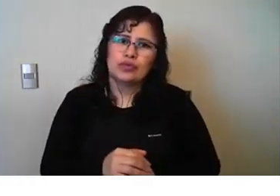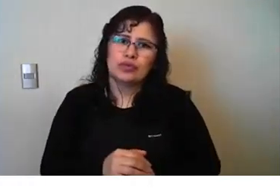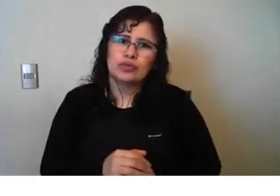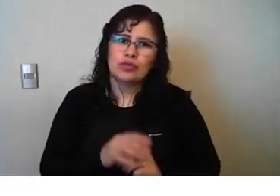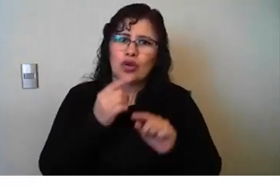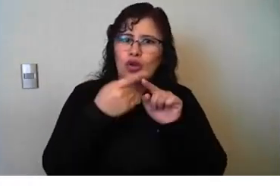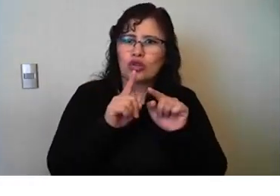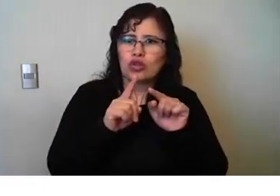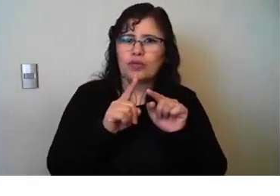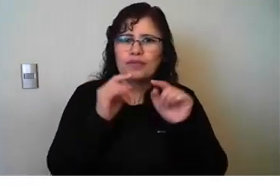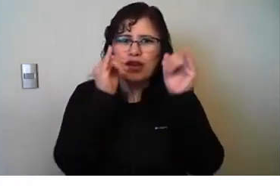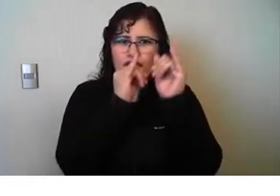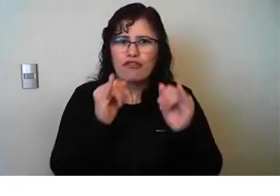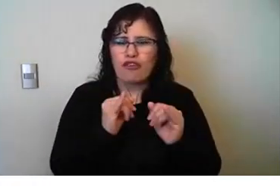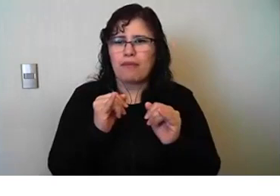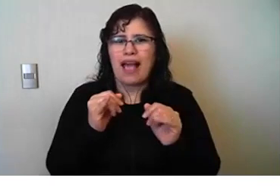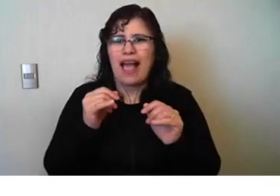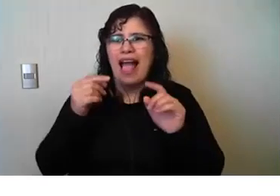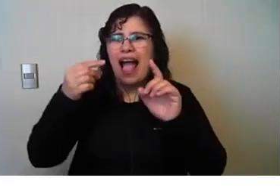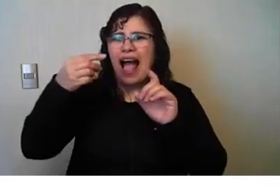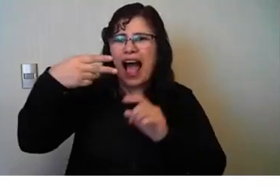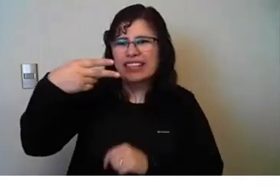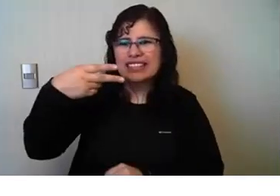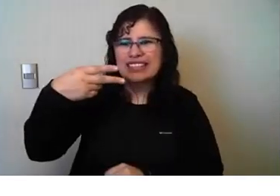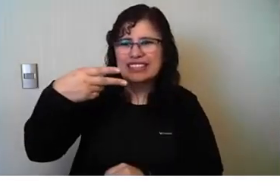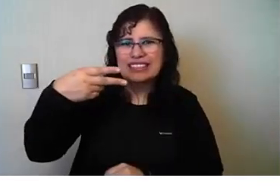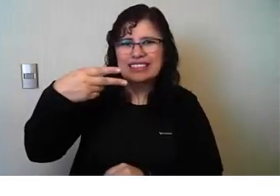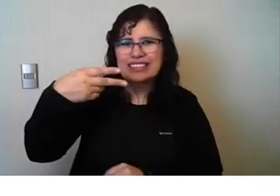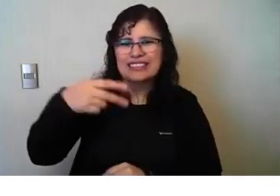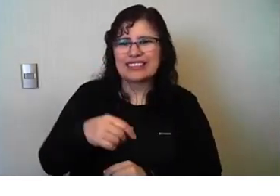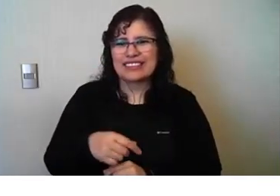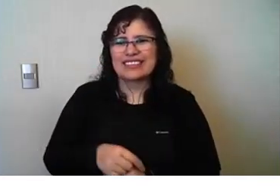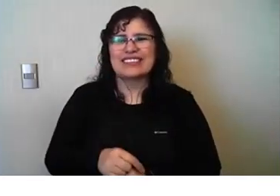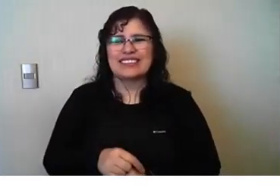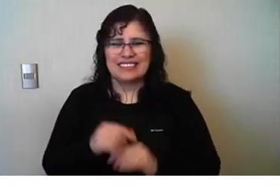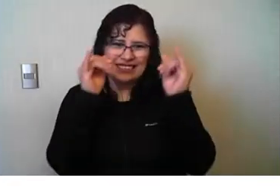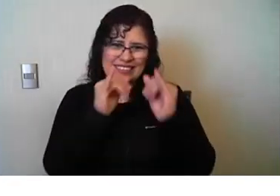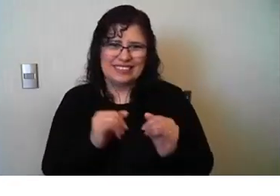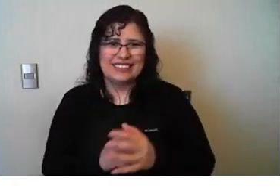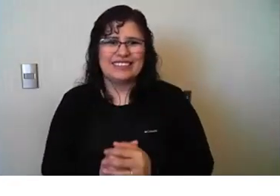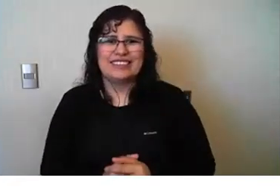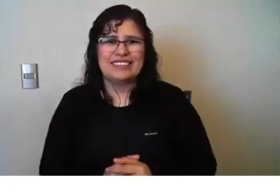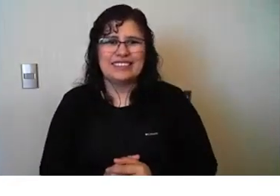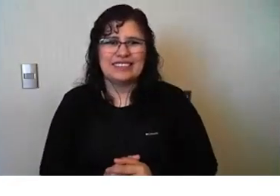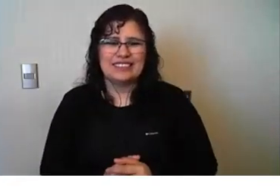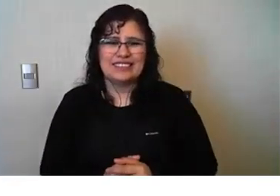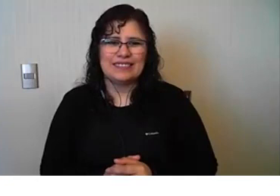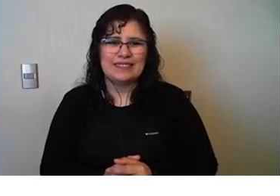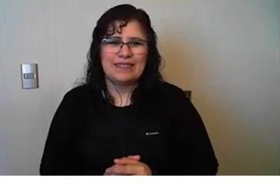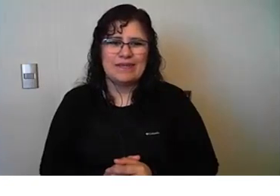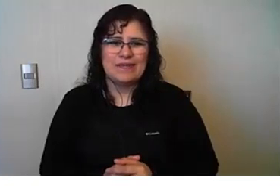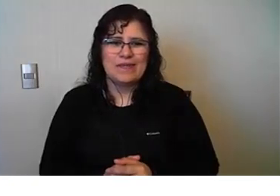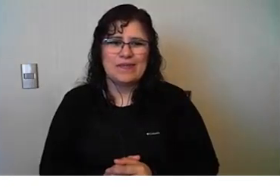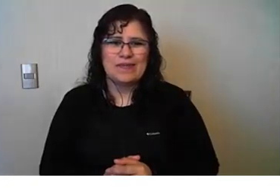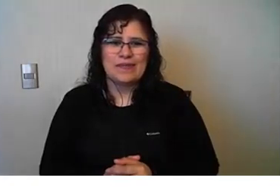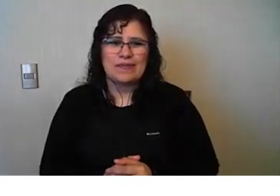surco en forma de H, ¿sí? Y algunos